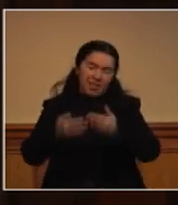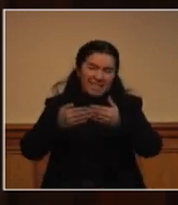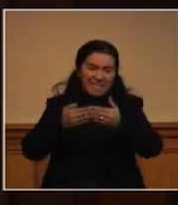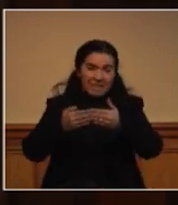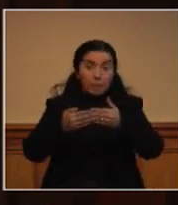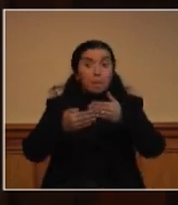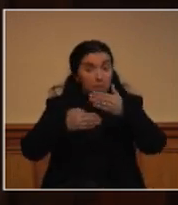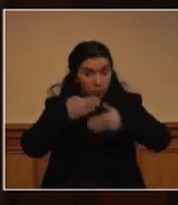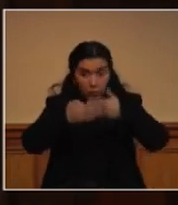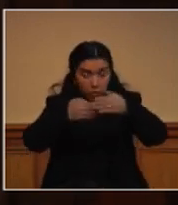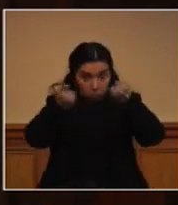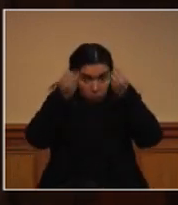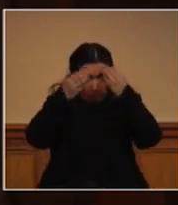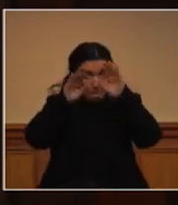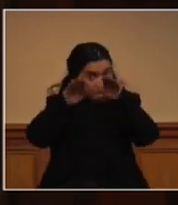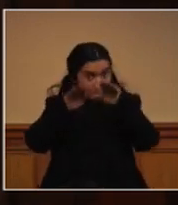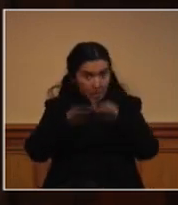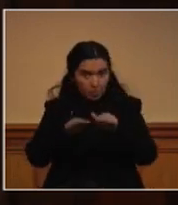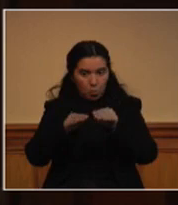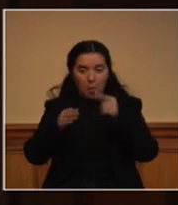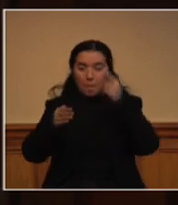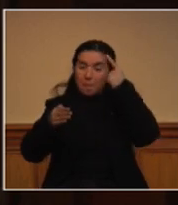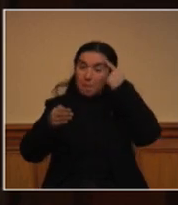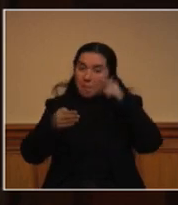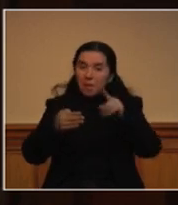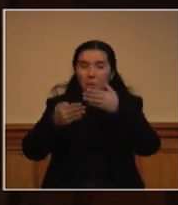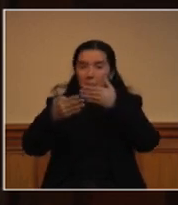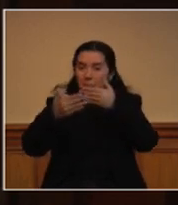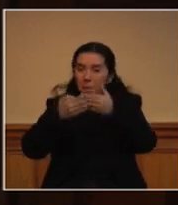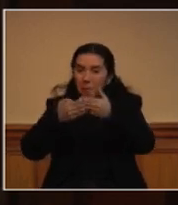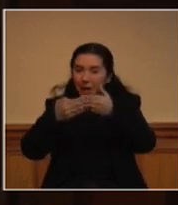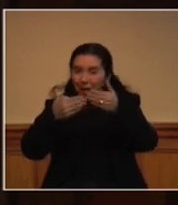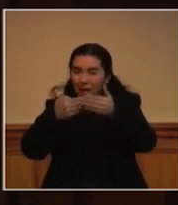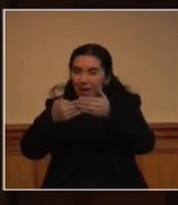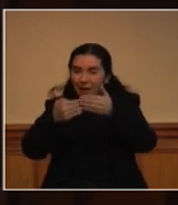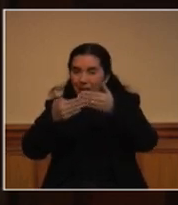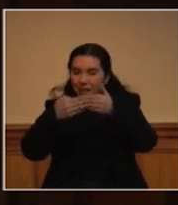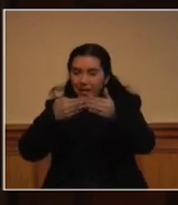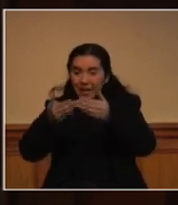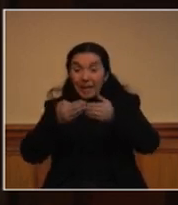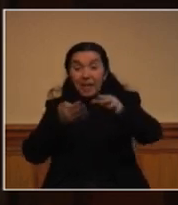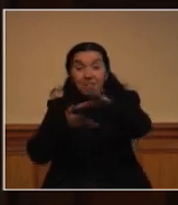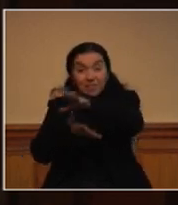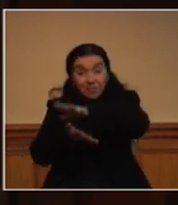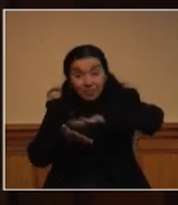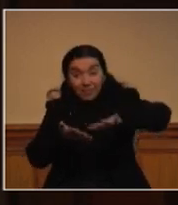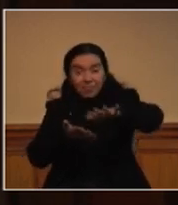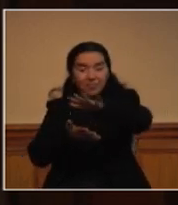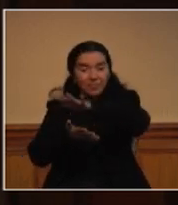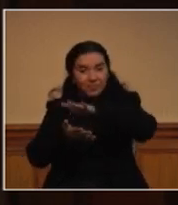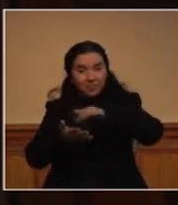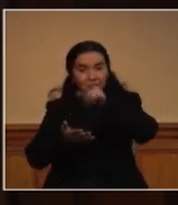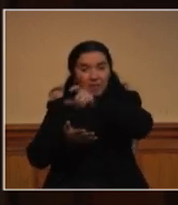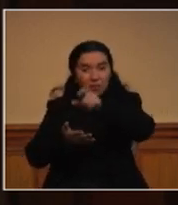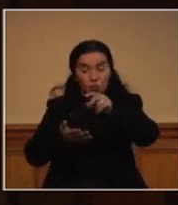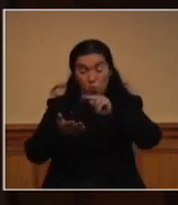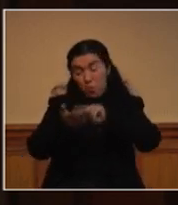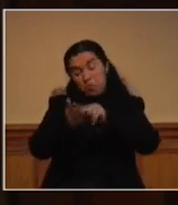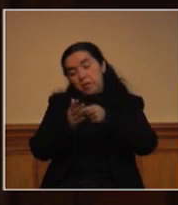es el mismo, las barreras que provienen por parte de su condición del